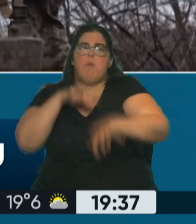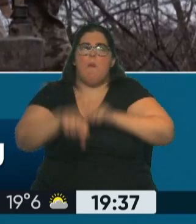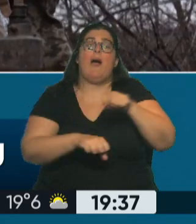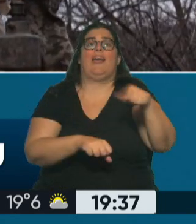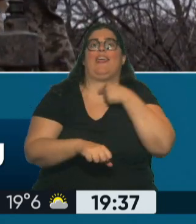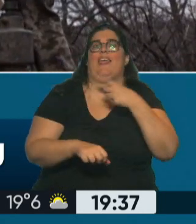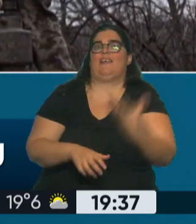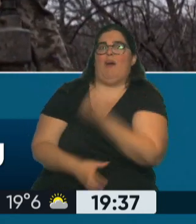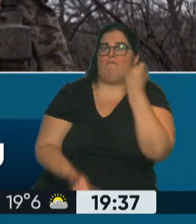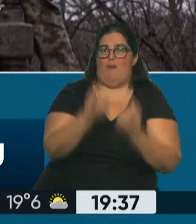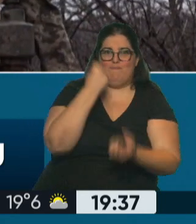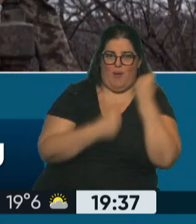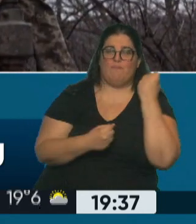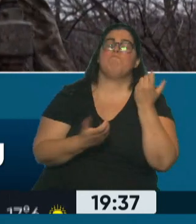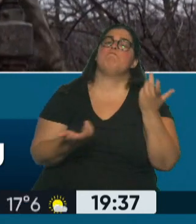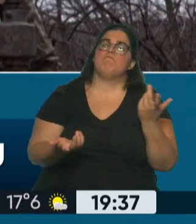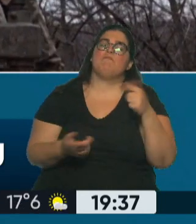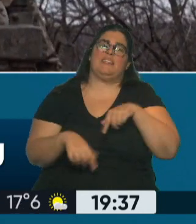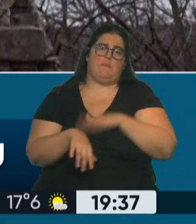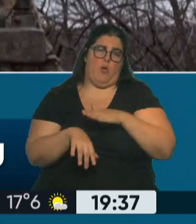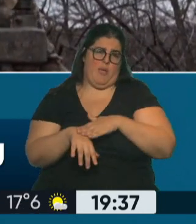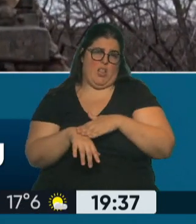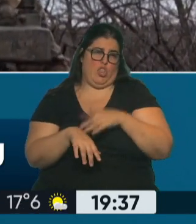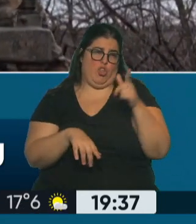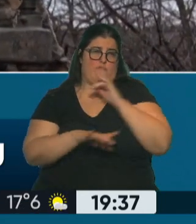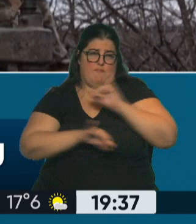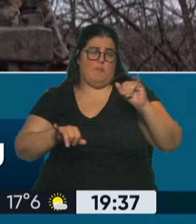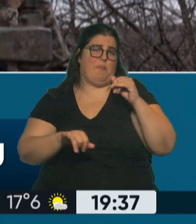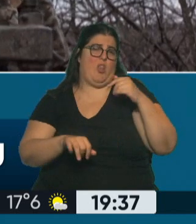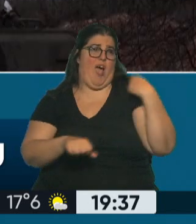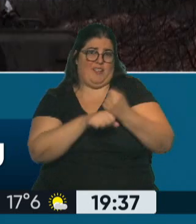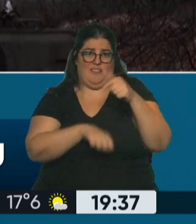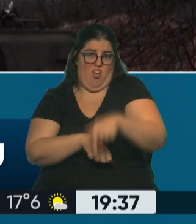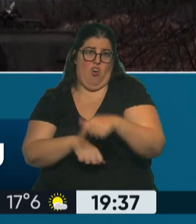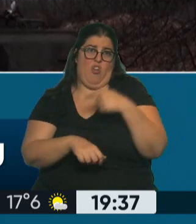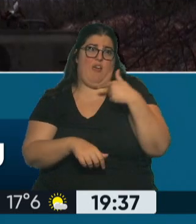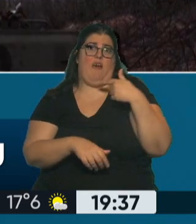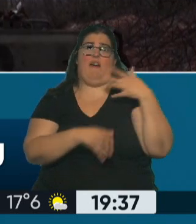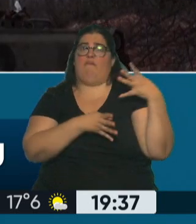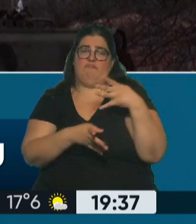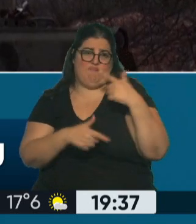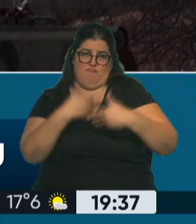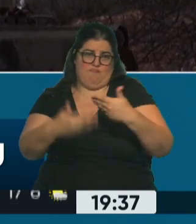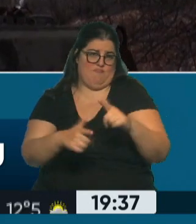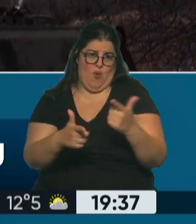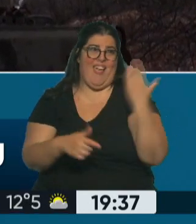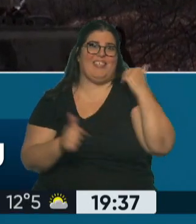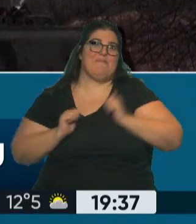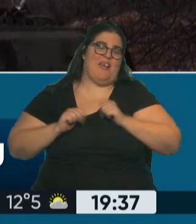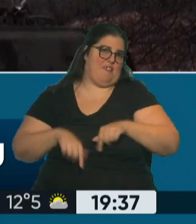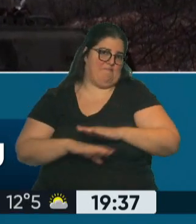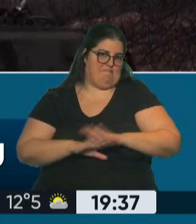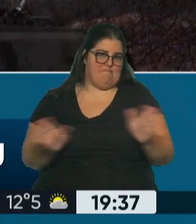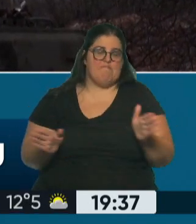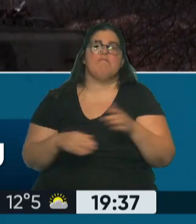refiere, pero que en este momento no han avanzado con esa contraofensiva que había generado cierta expectativa. Siempre remarcar,